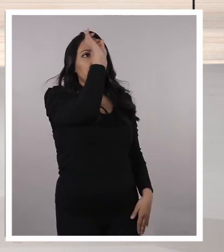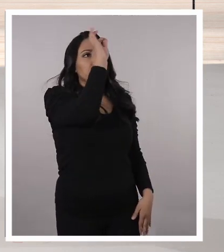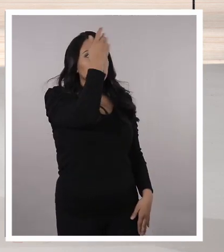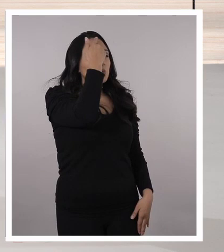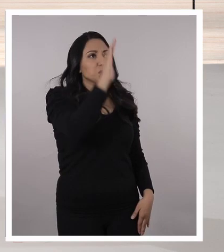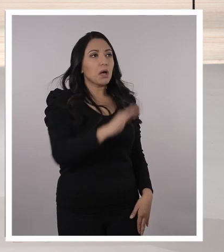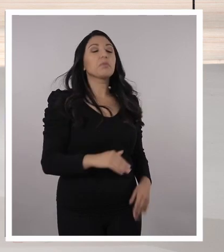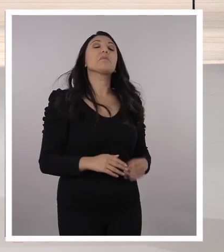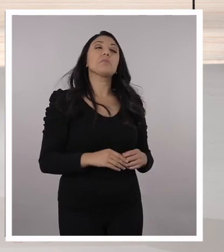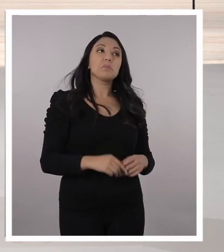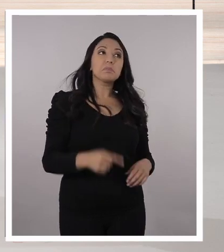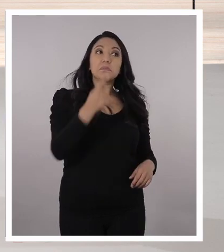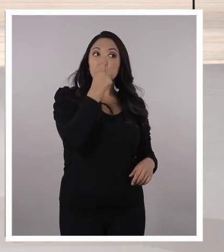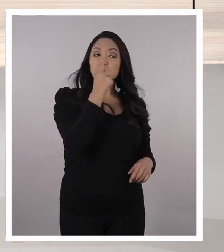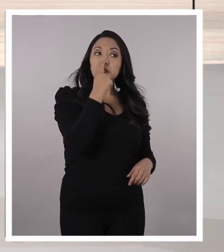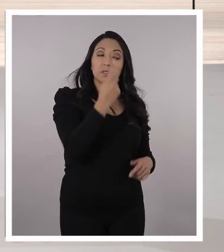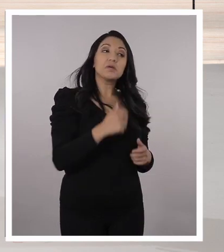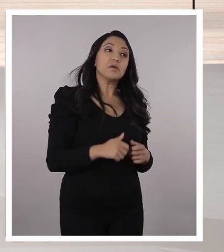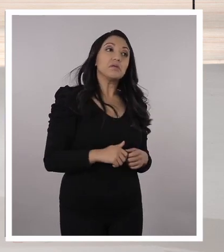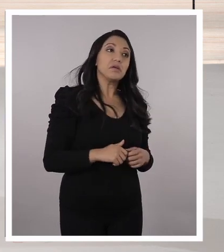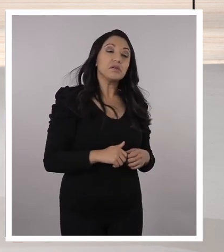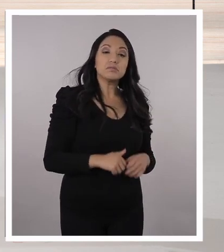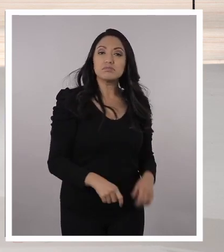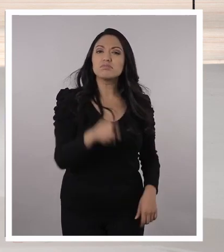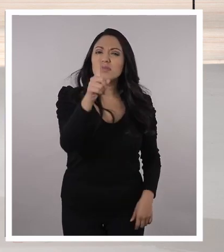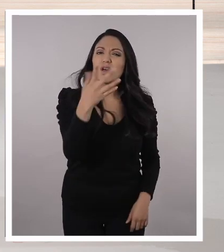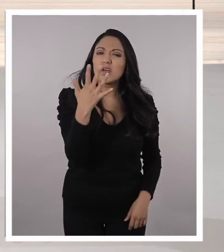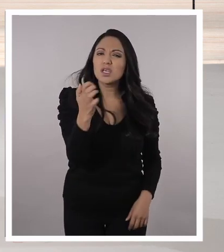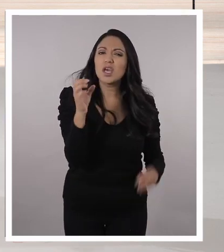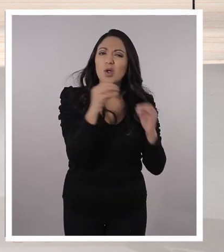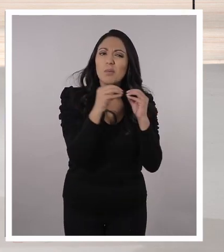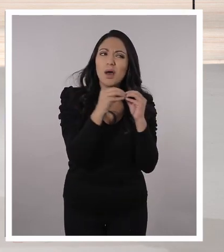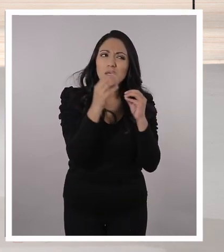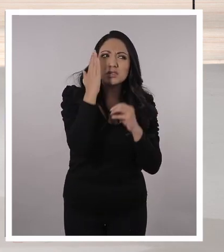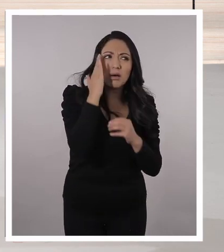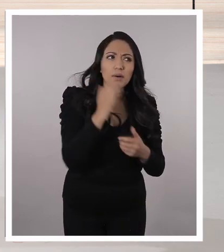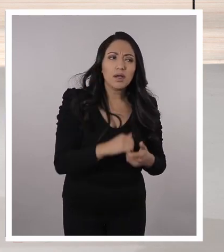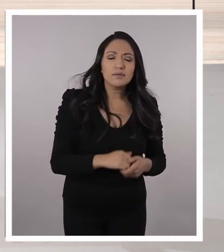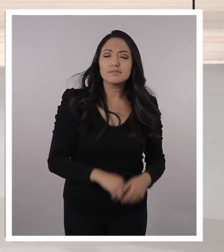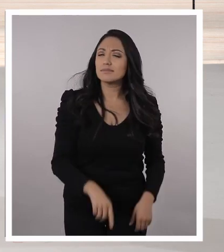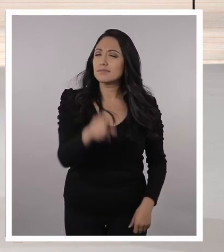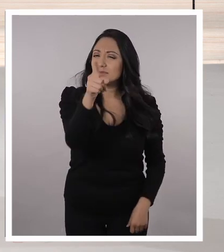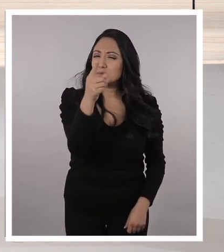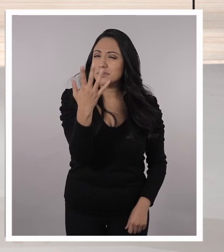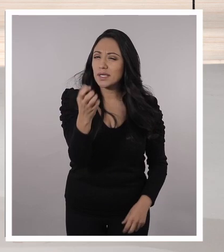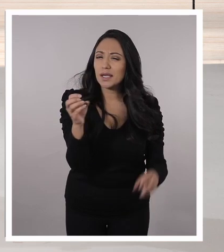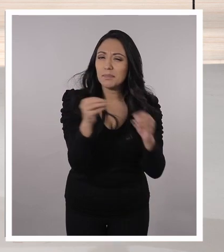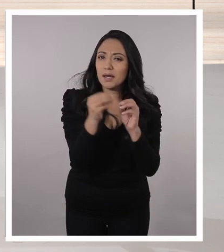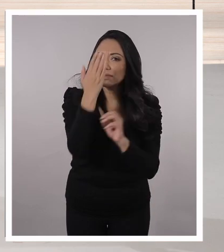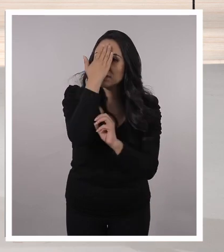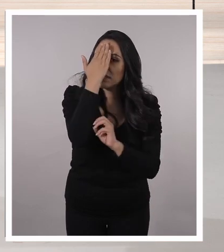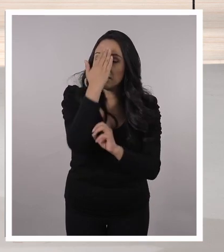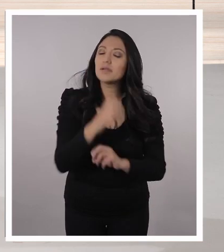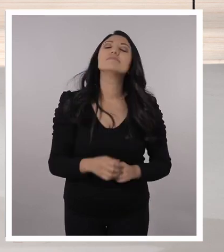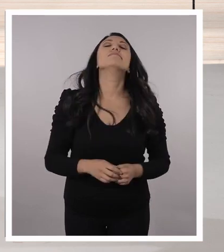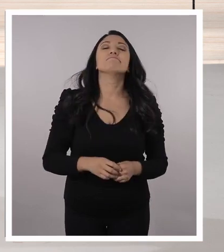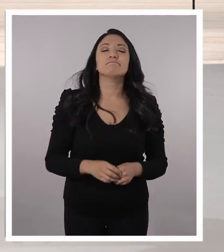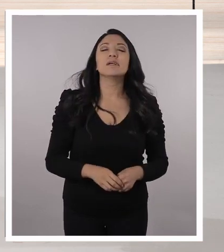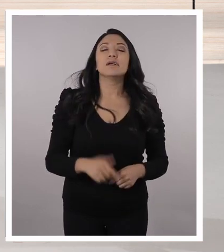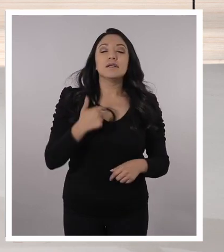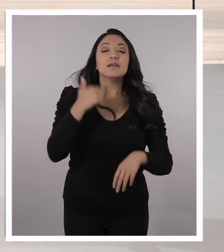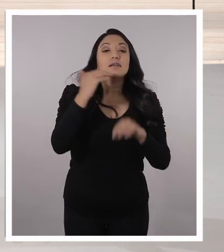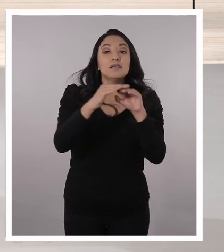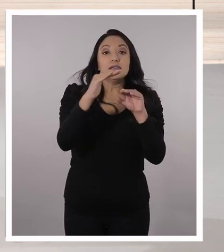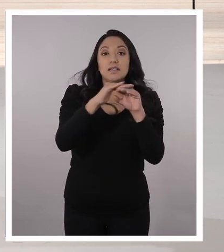y me parece muy interesante. Y la verdad quisiera saber un poco más. Chicos y chicas, yo sé que ustedes también quieren saber un poco más, así que les invito